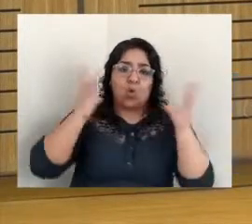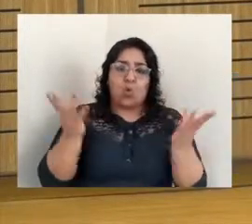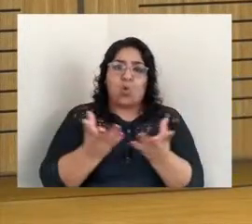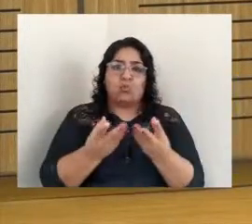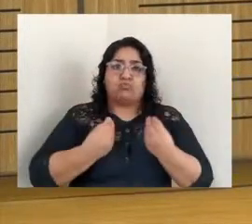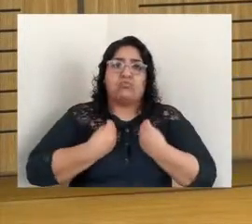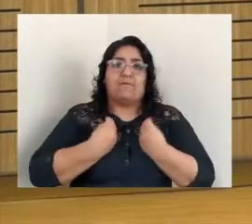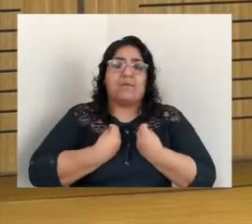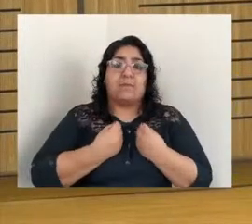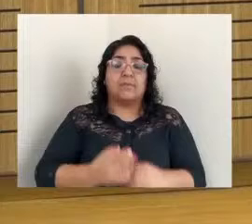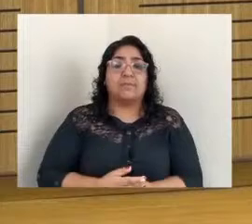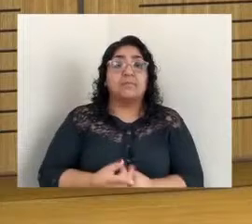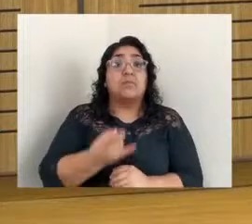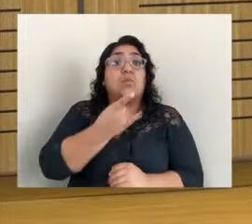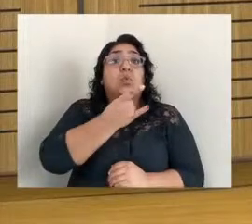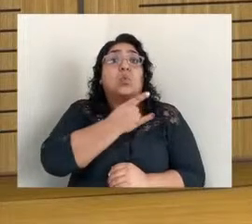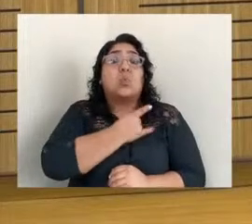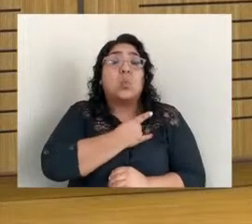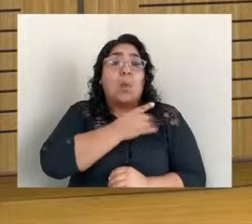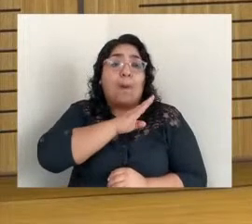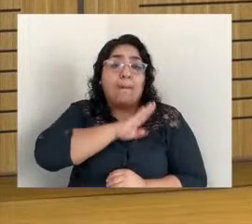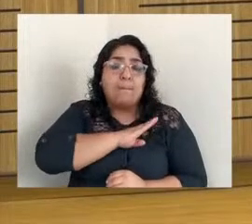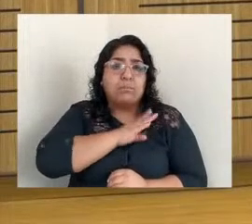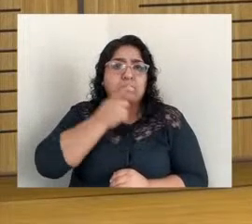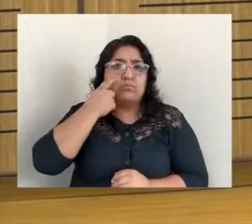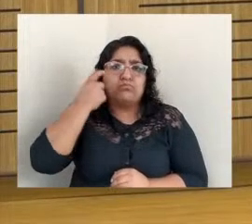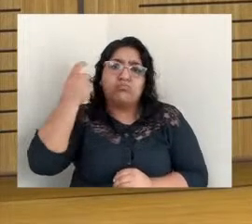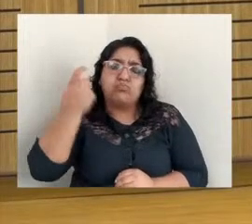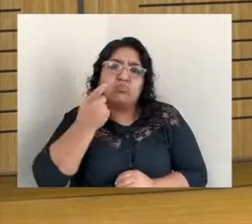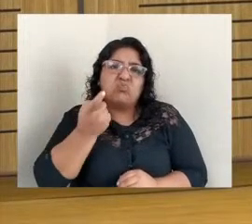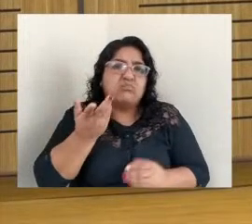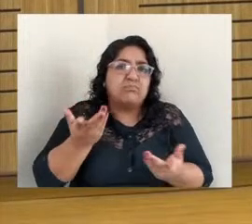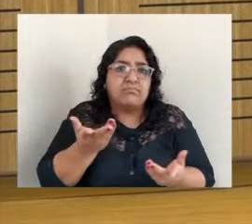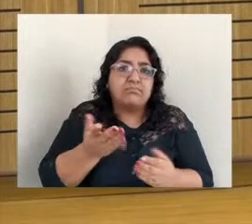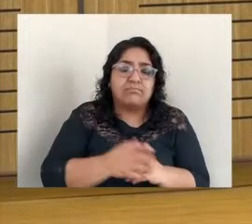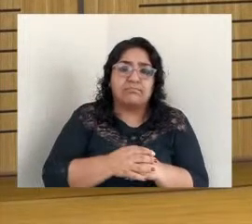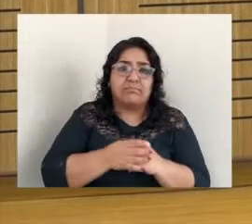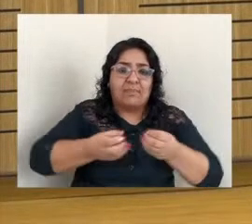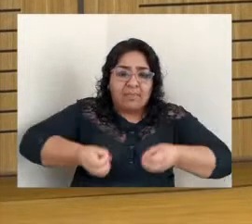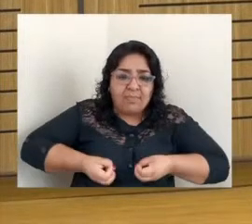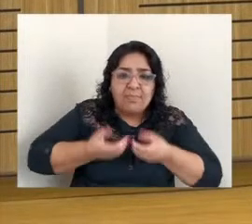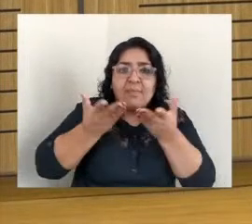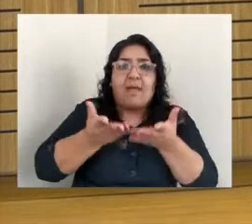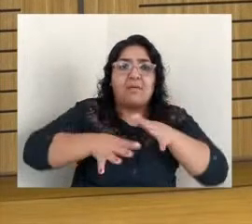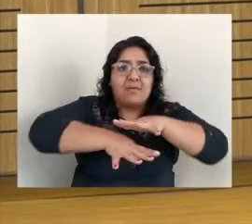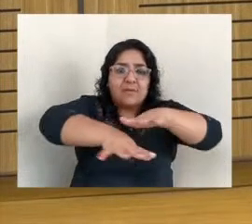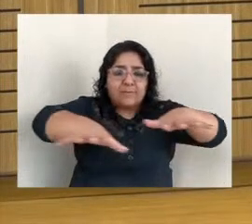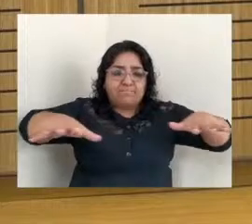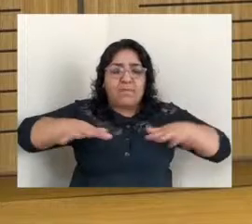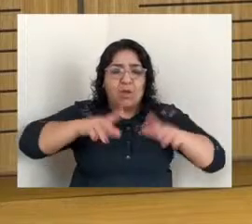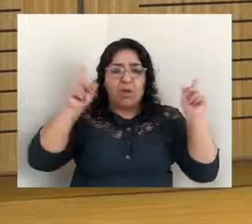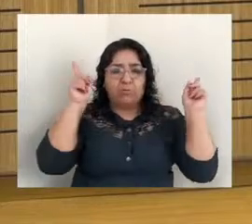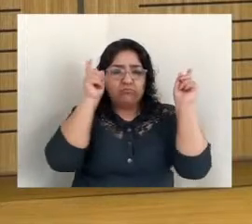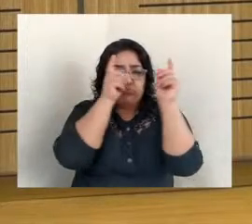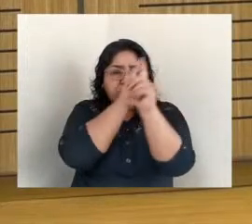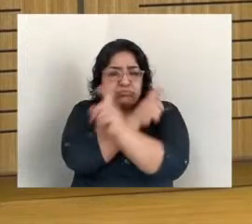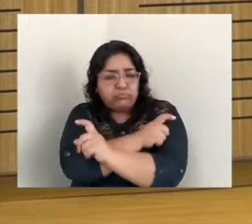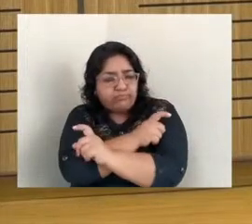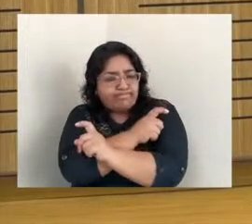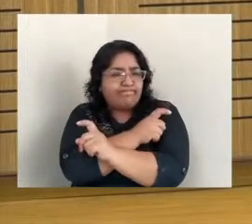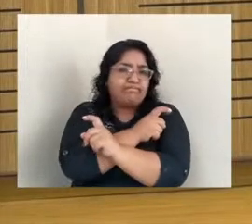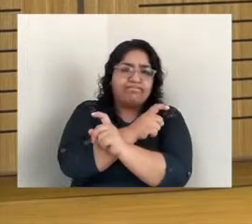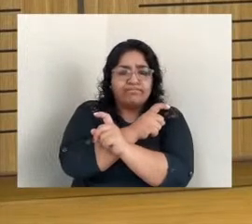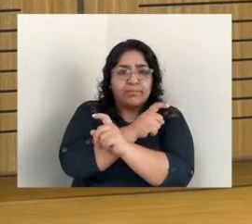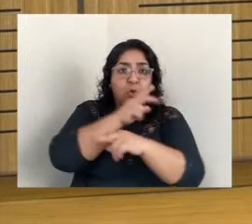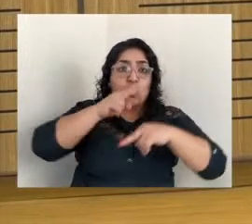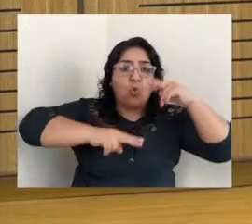vivimos. La universidad busca precisamente eso, brindar espacios de discernimiento,